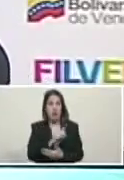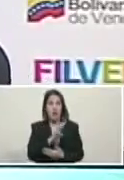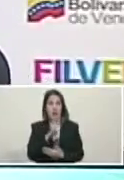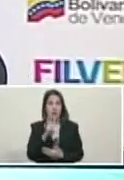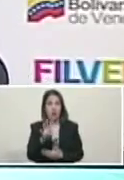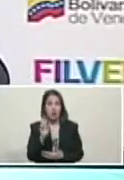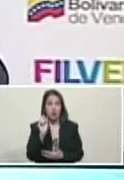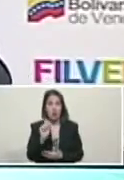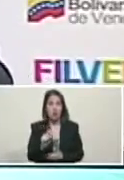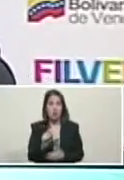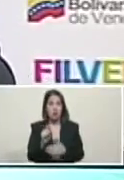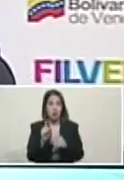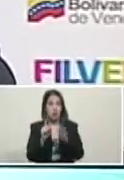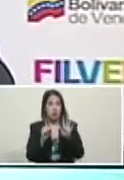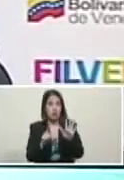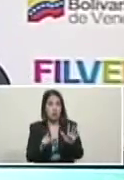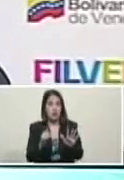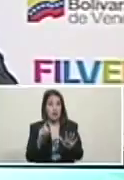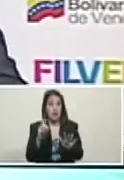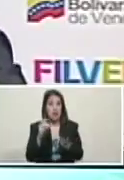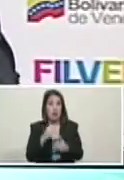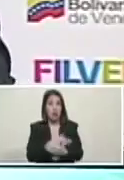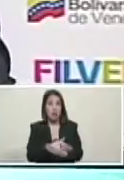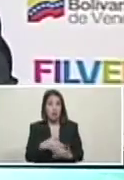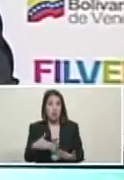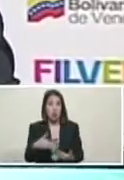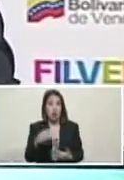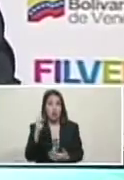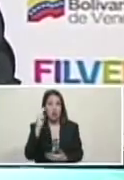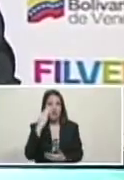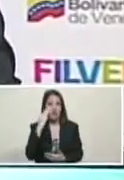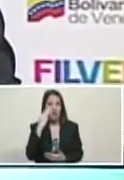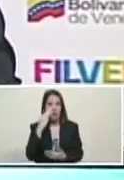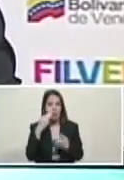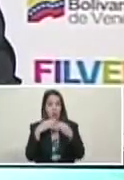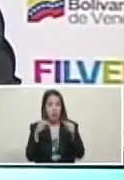14.6 millones de cuentas de Facebook.